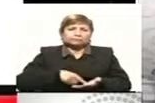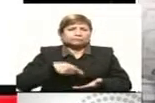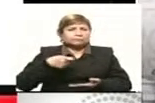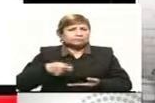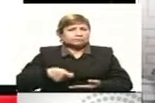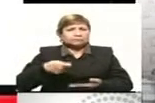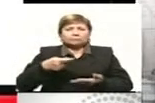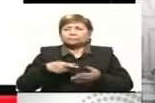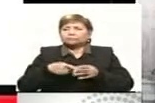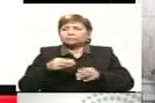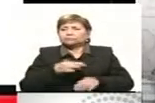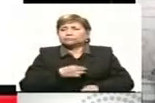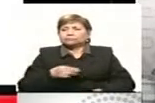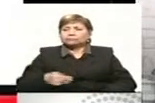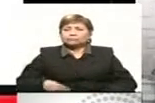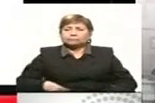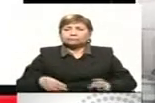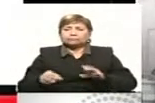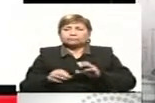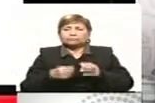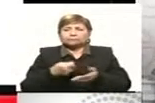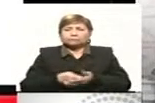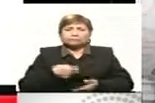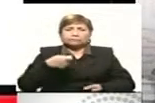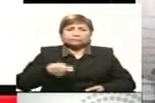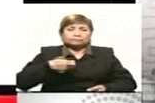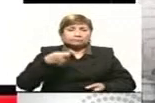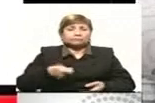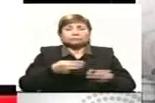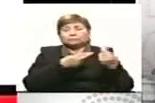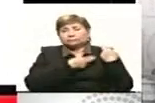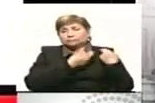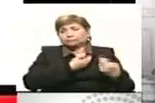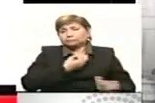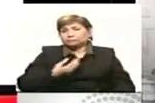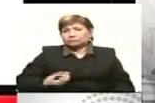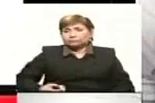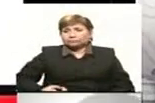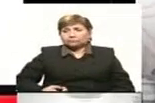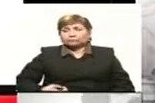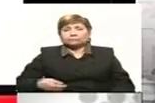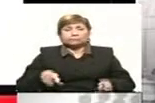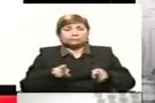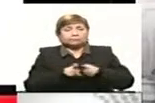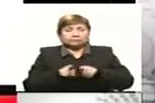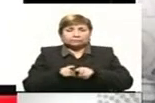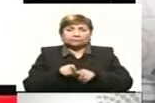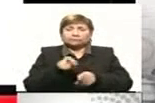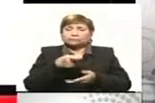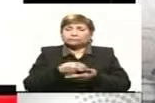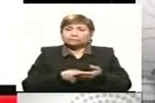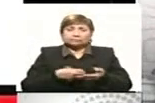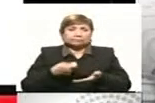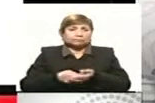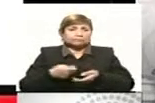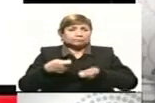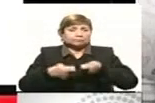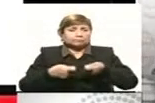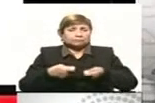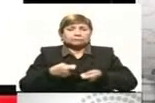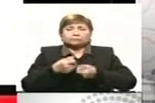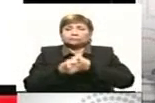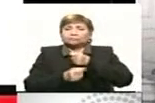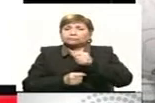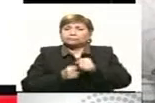decir, el MEF actuando como una entidad que paga las obligaciones del Estado y que también va a administrar el presupuesto para, a medida que ve el año,